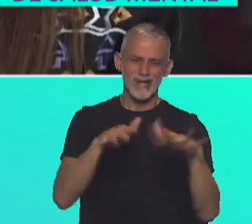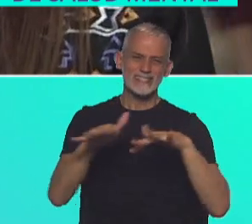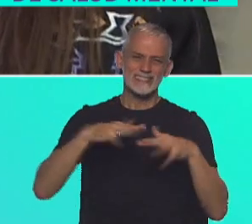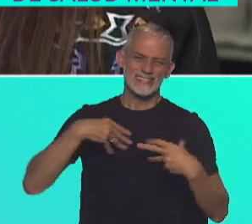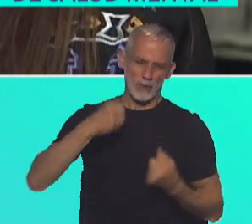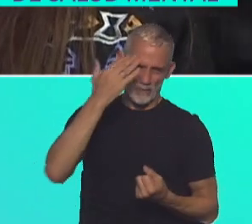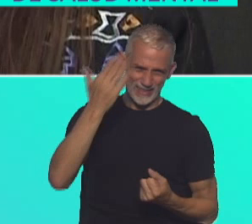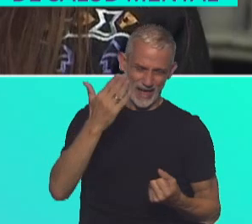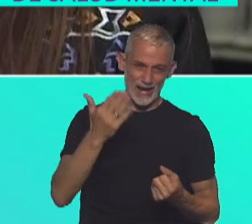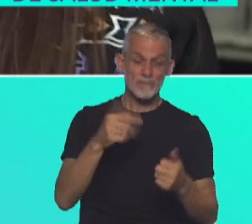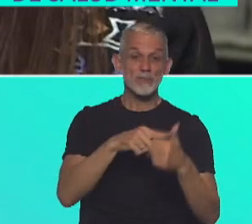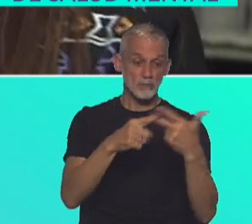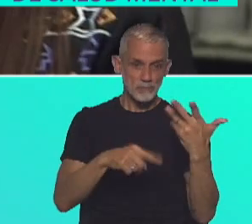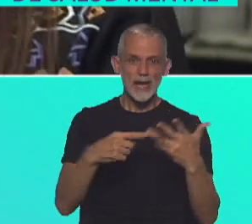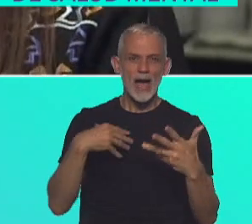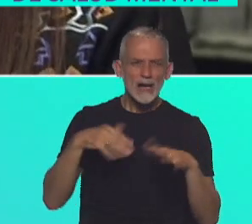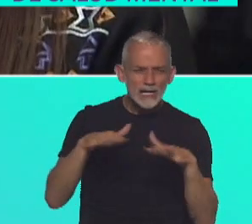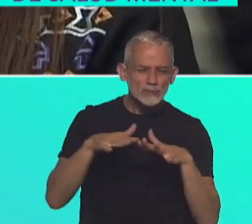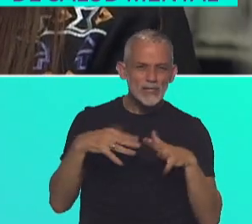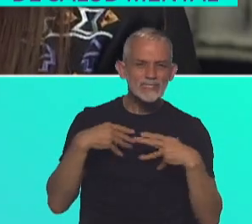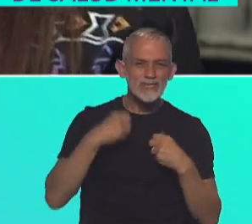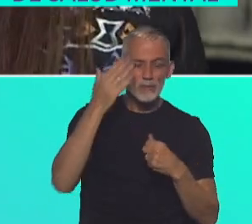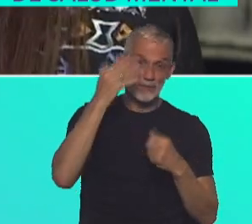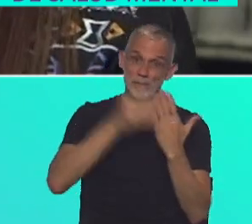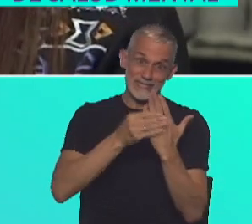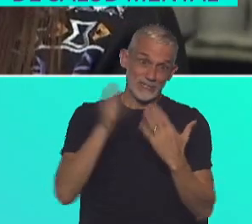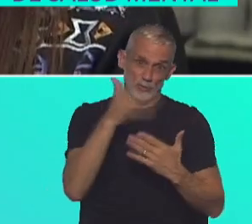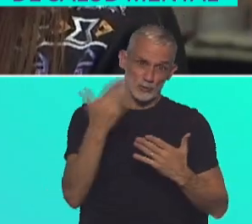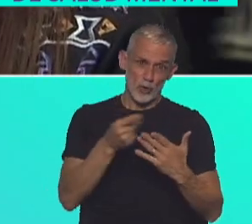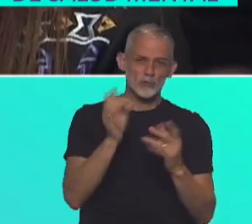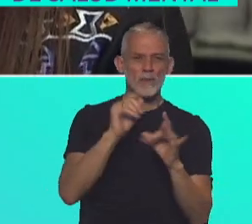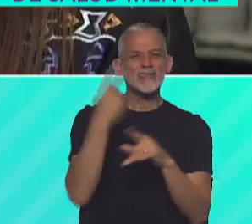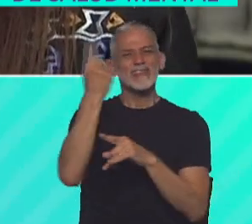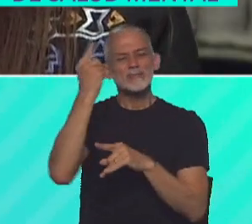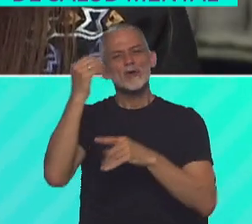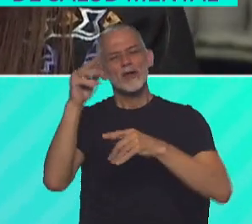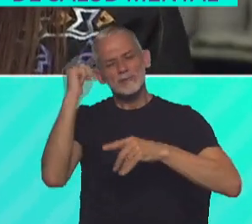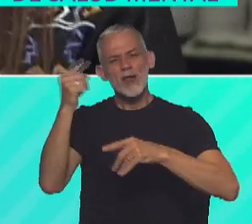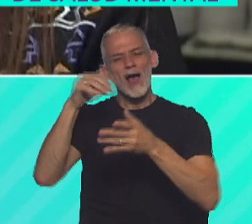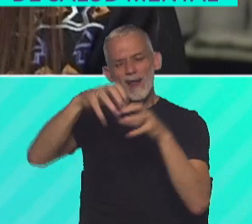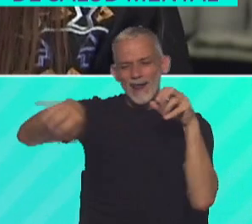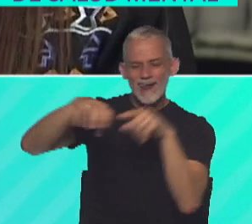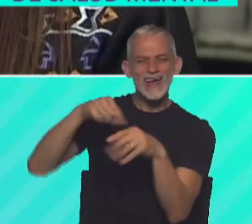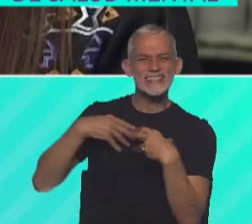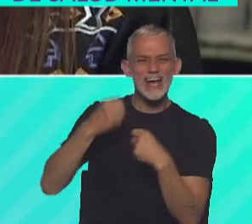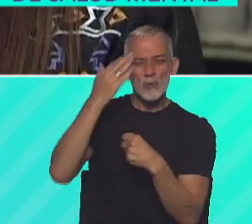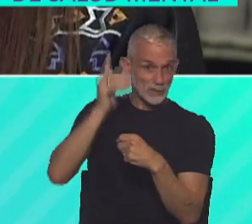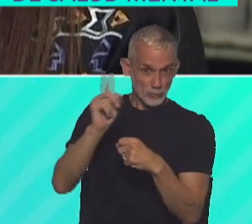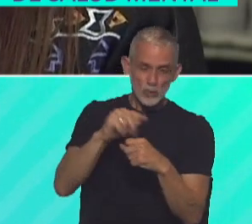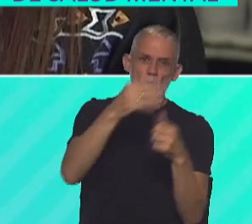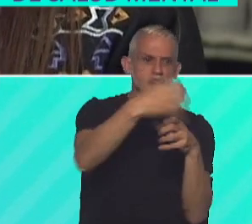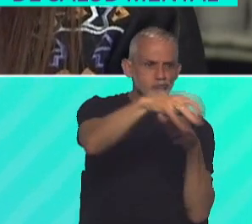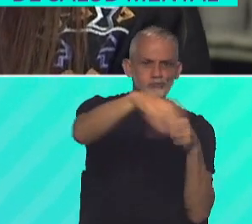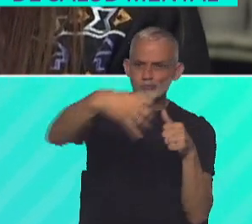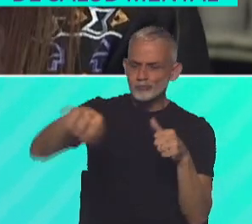Claro. Todas esas acciones de salud mental que se hacen en todo el ministerio, no solamente en la Dirección Nacional de Salud Mental, conforman ese